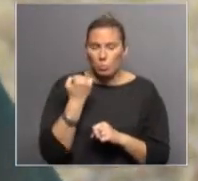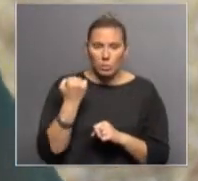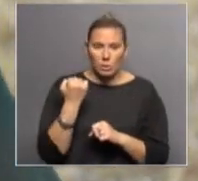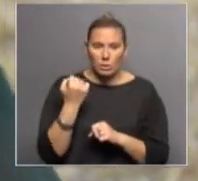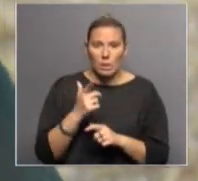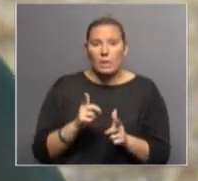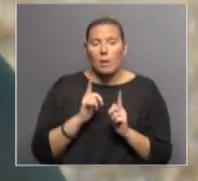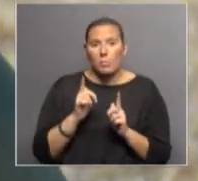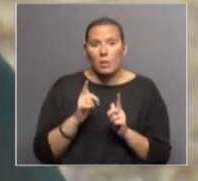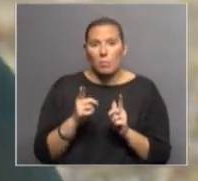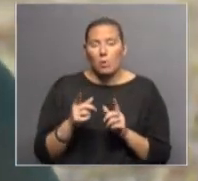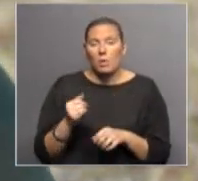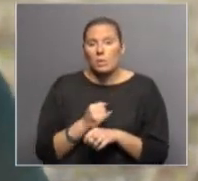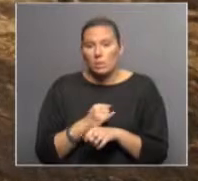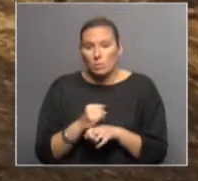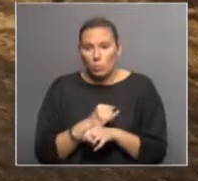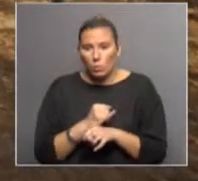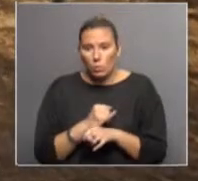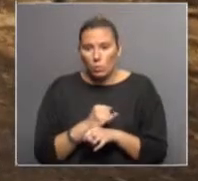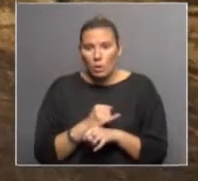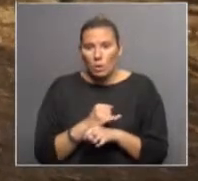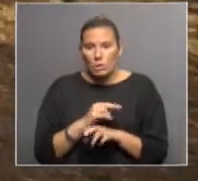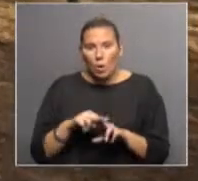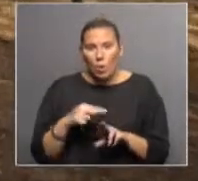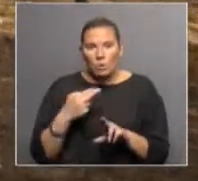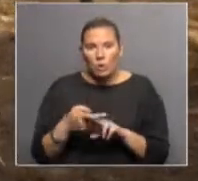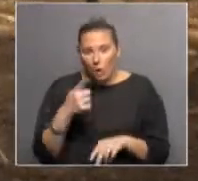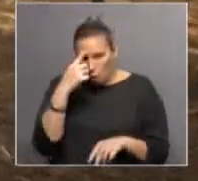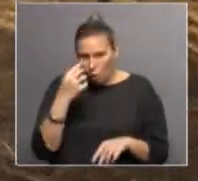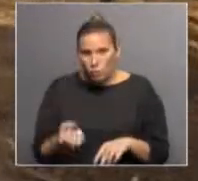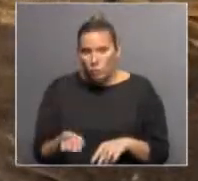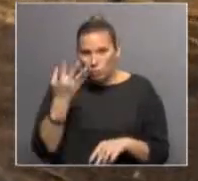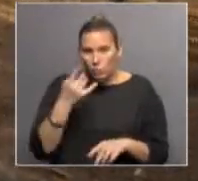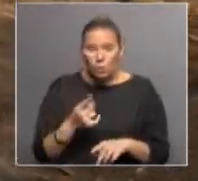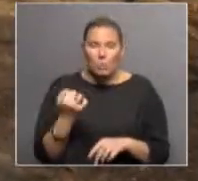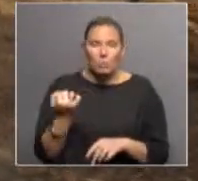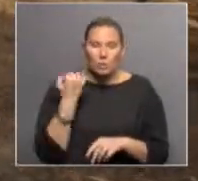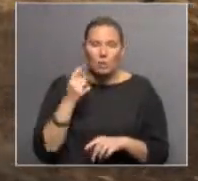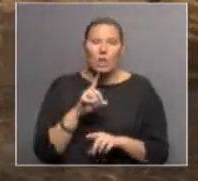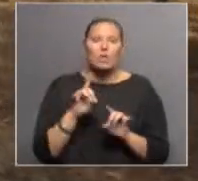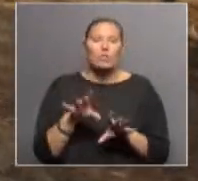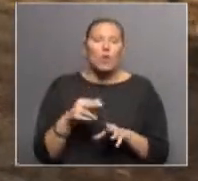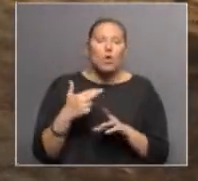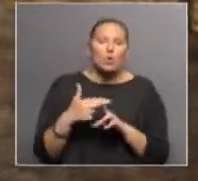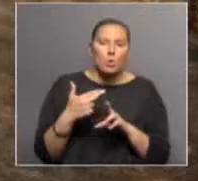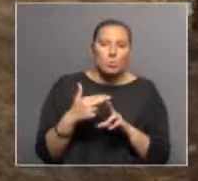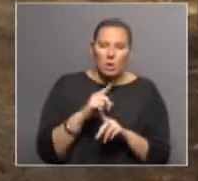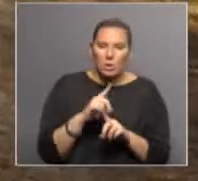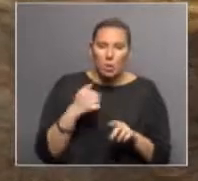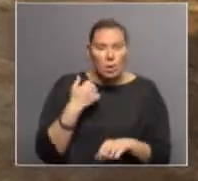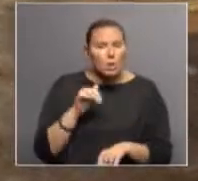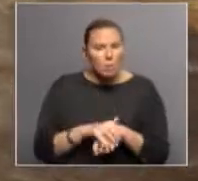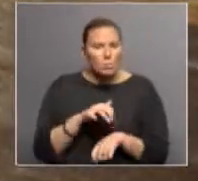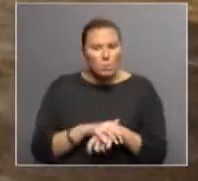y esperemos que a partir del instituto se refuerce el concepto, porque no es solamente la identificación, es hacerse